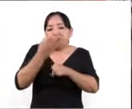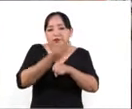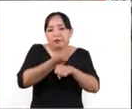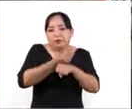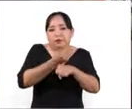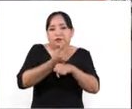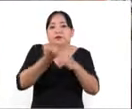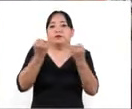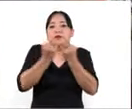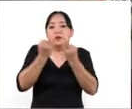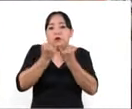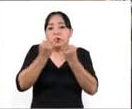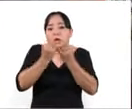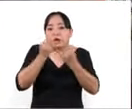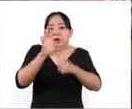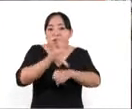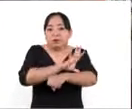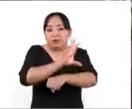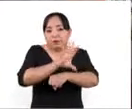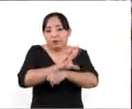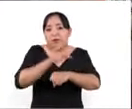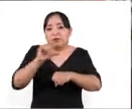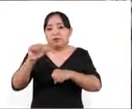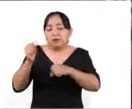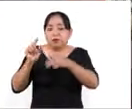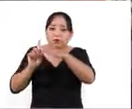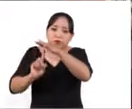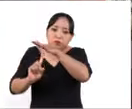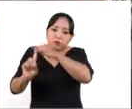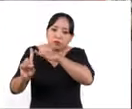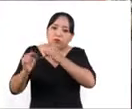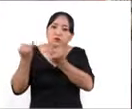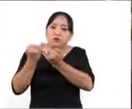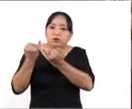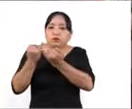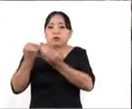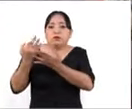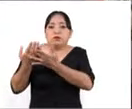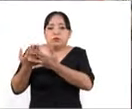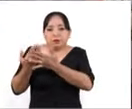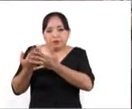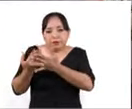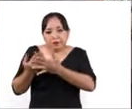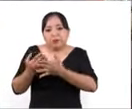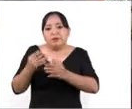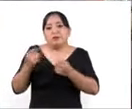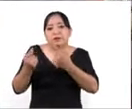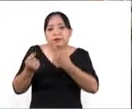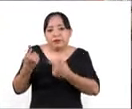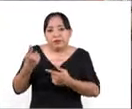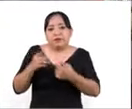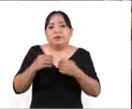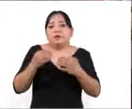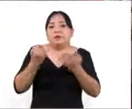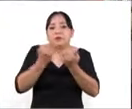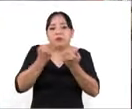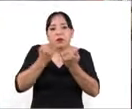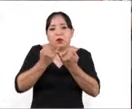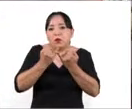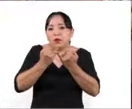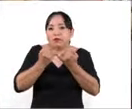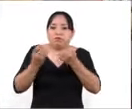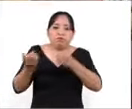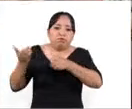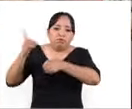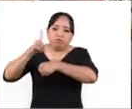energía eléctrica, sin embargo, se mantuvo la operación con las plantas de luz. Y a lo largo del día se continuarán haciendo las revisiones de